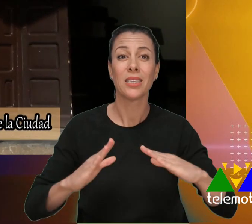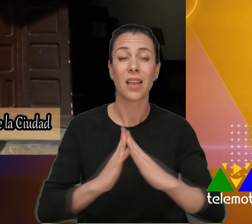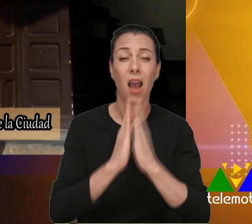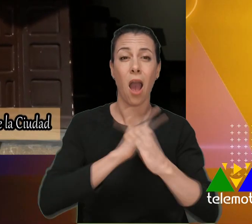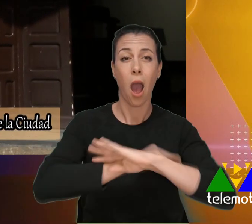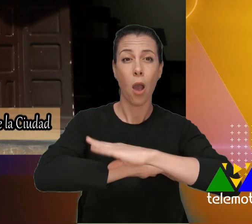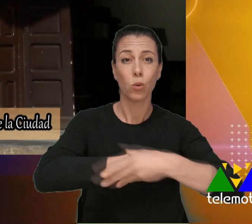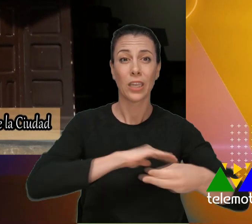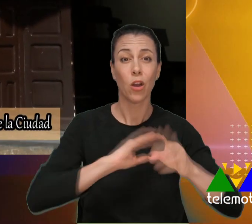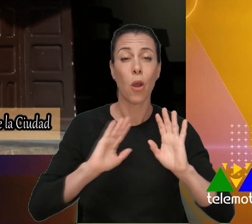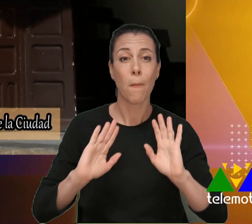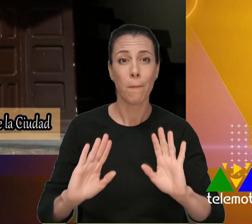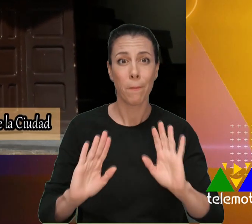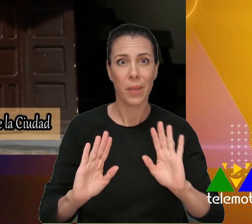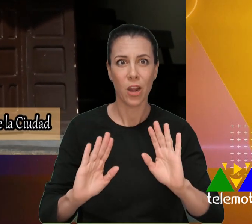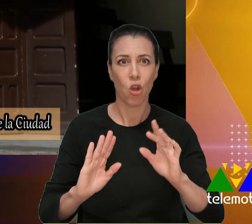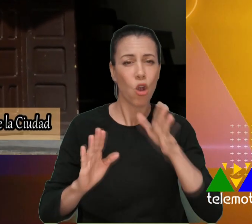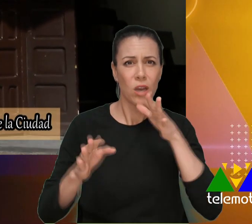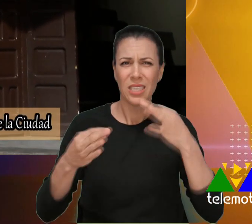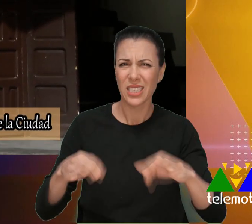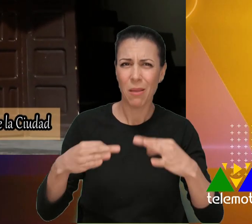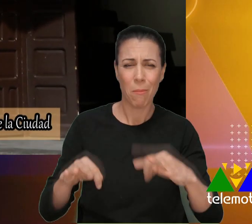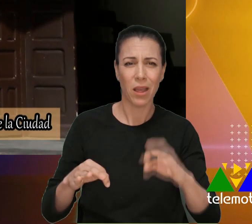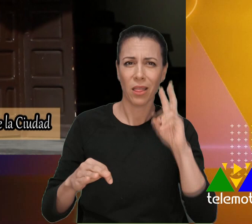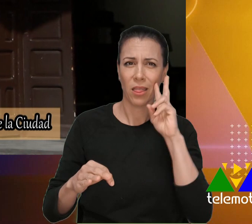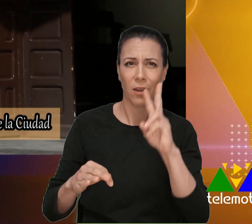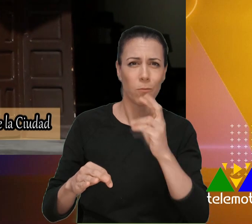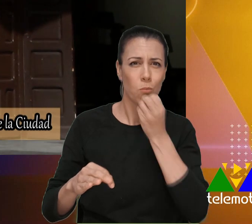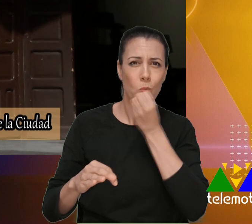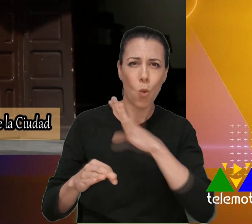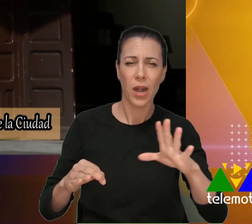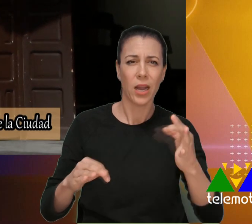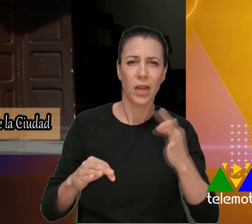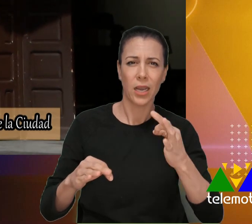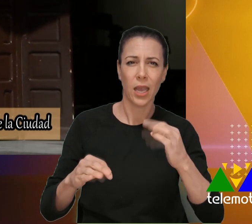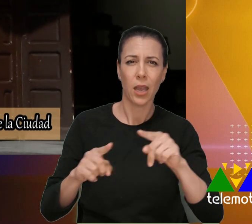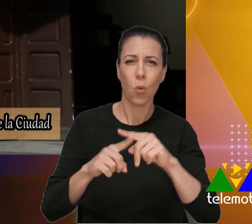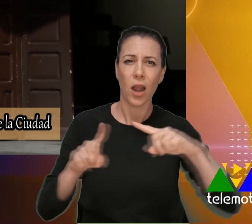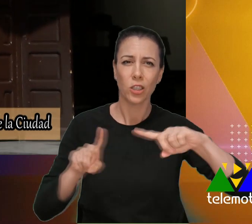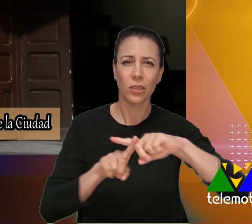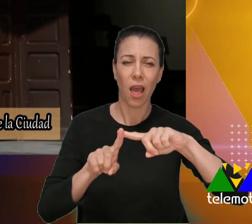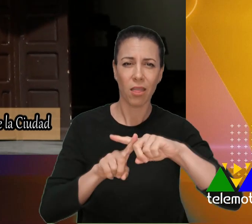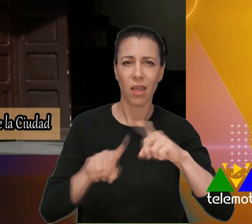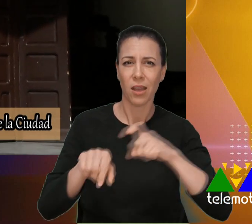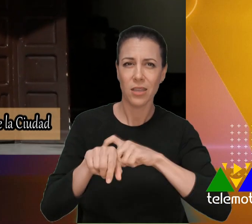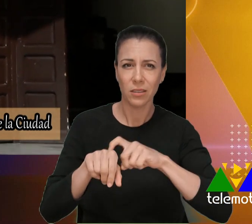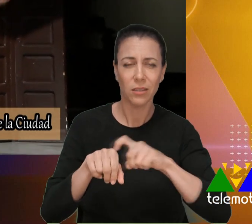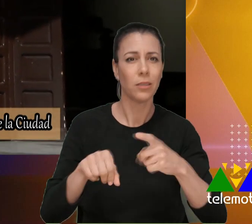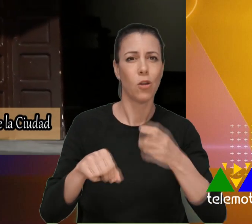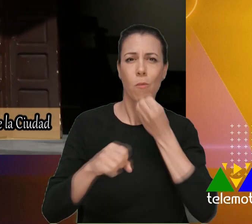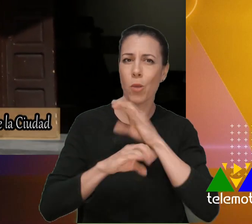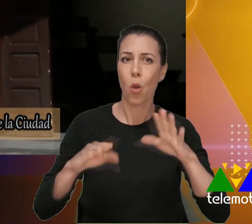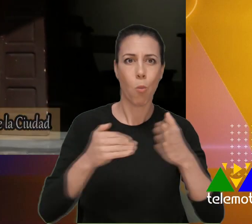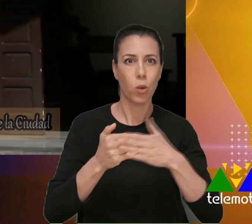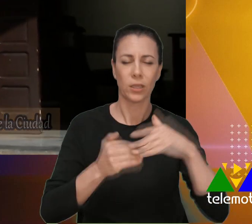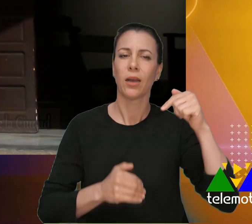desde el punto de vista artístico, de la simpleza, de la buena traza, de estilo mudéjar y tal, la mejor puerta que tenemos